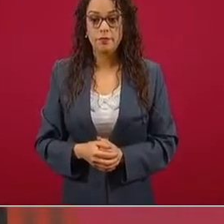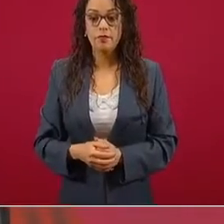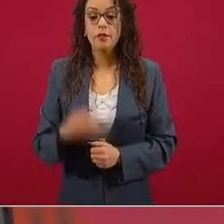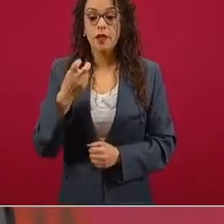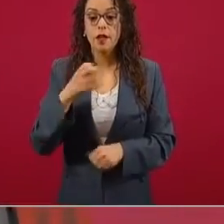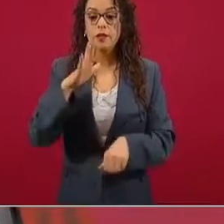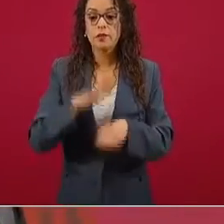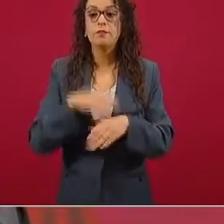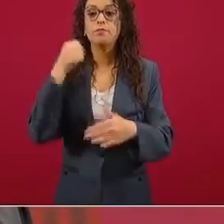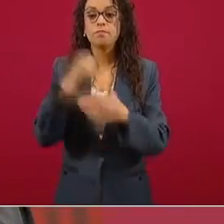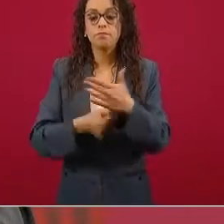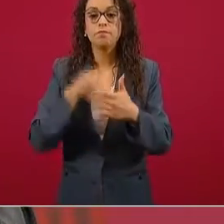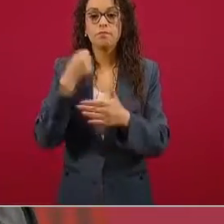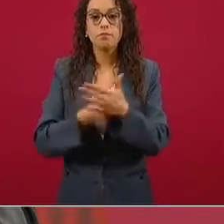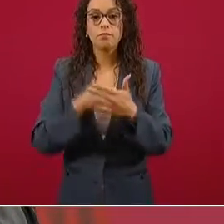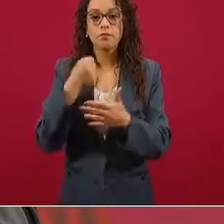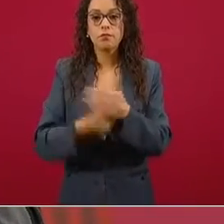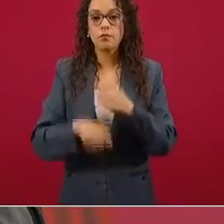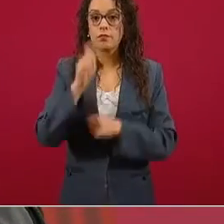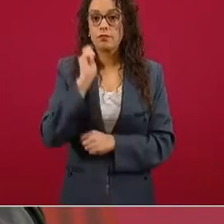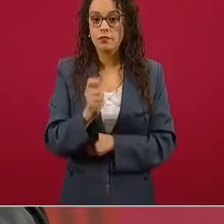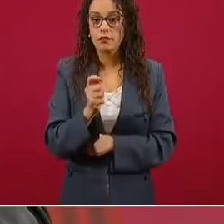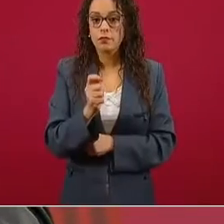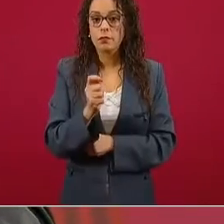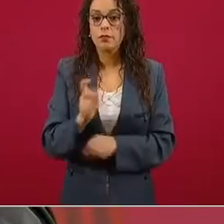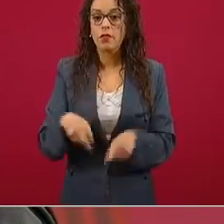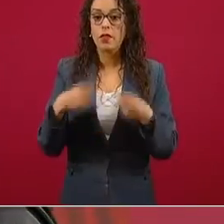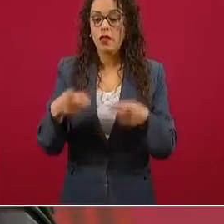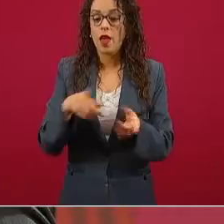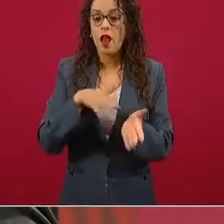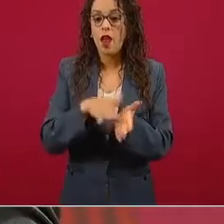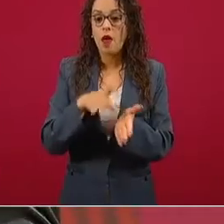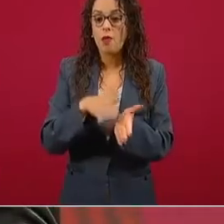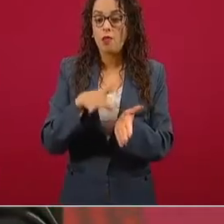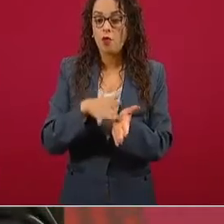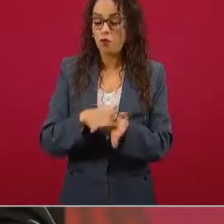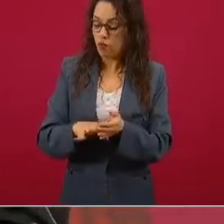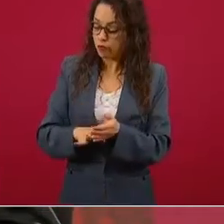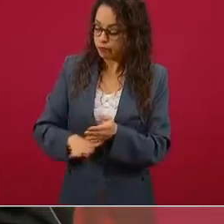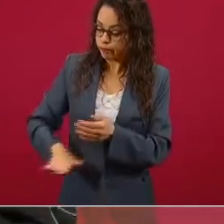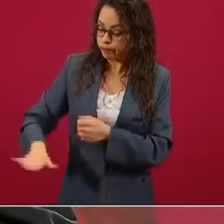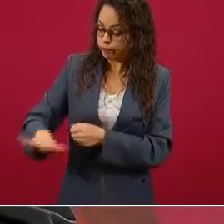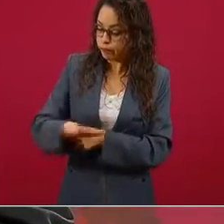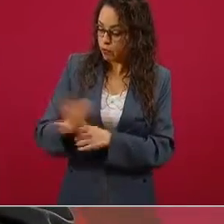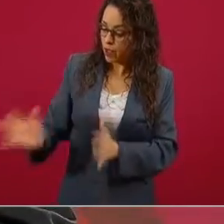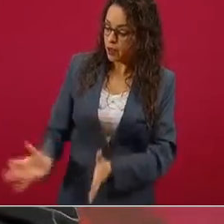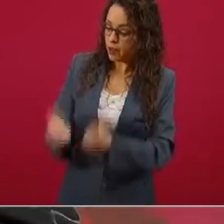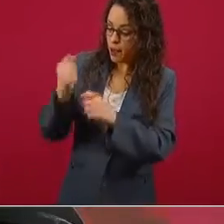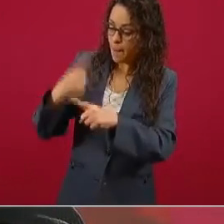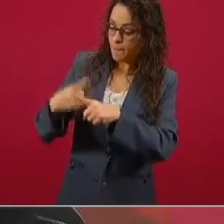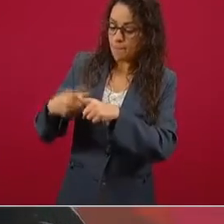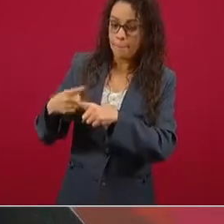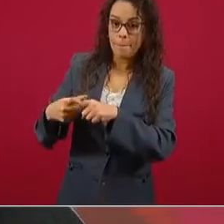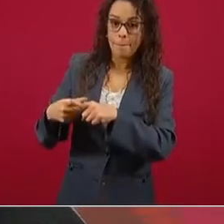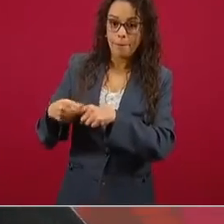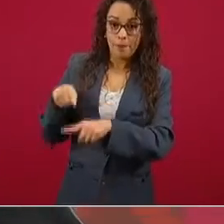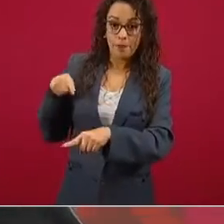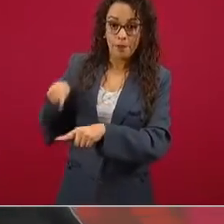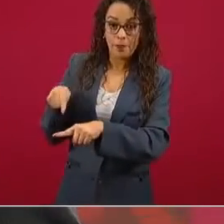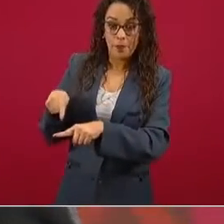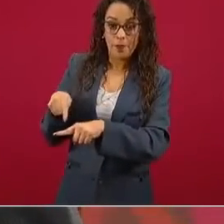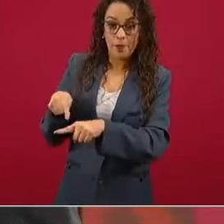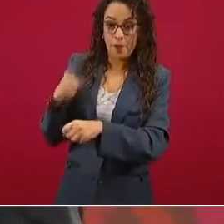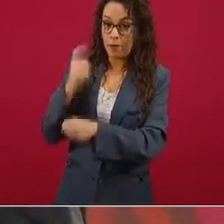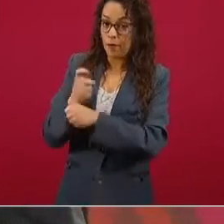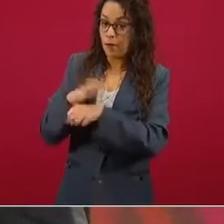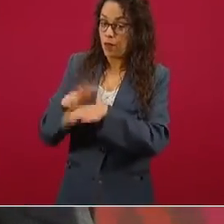de destinar el apoyo abajo, de rescatar a los de abajo, no como antes, que lo